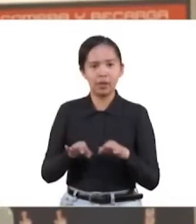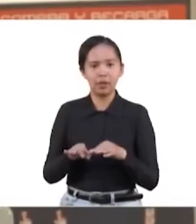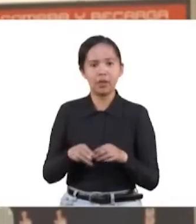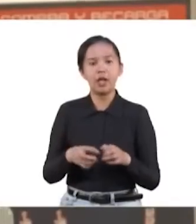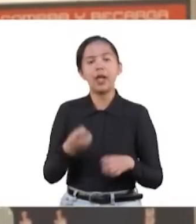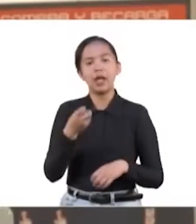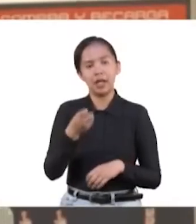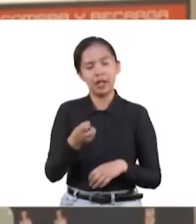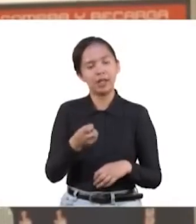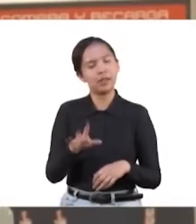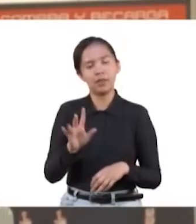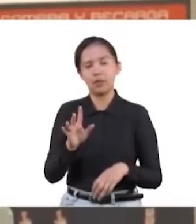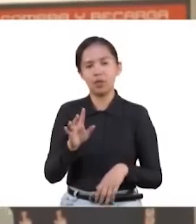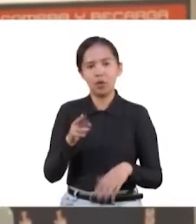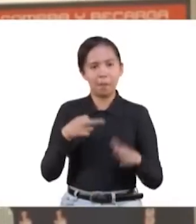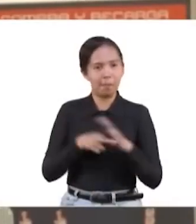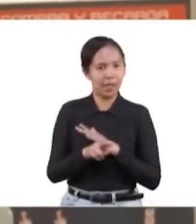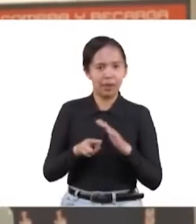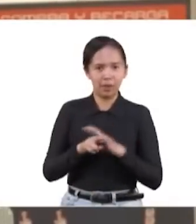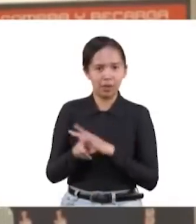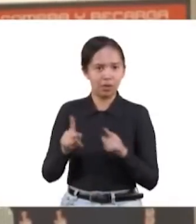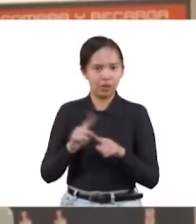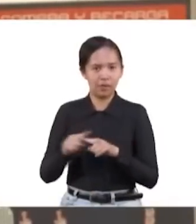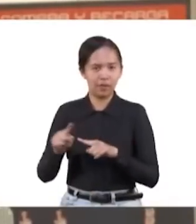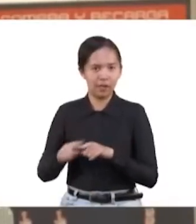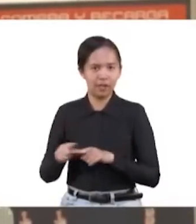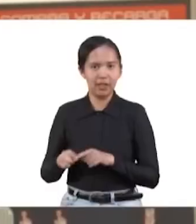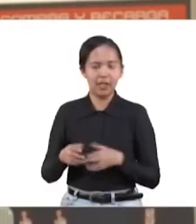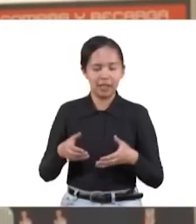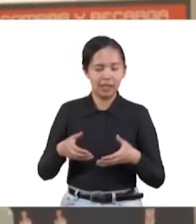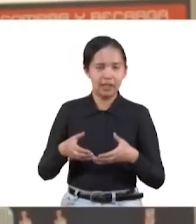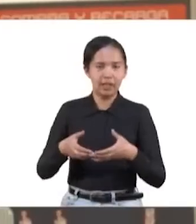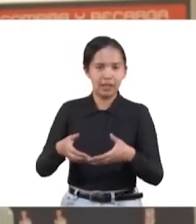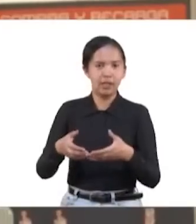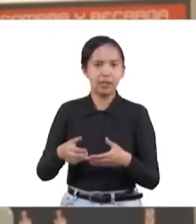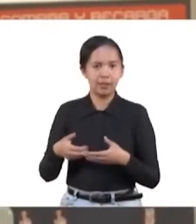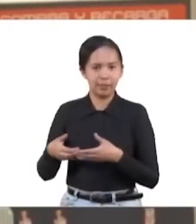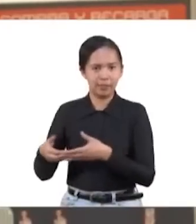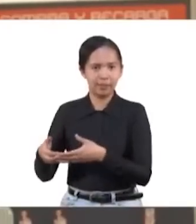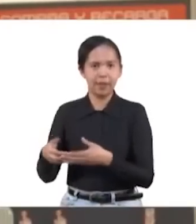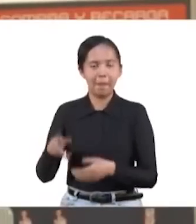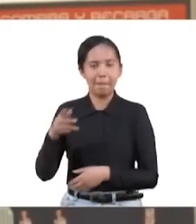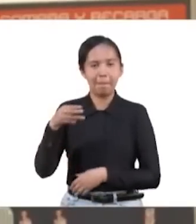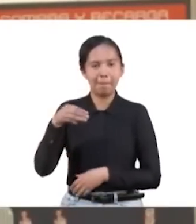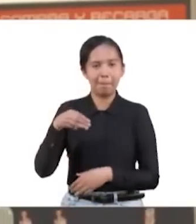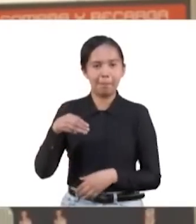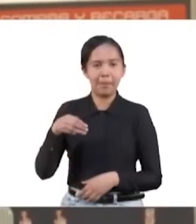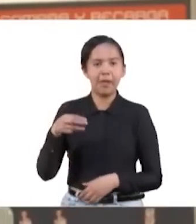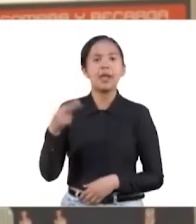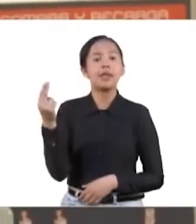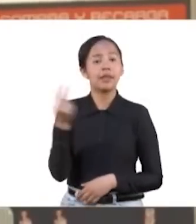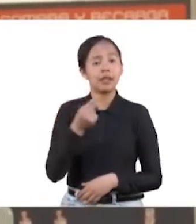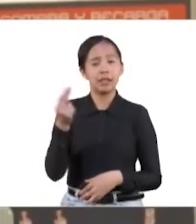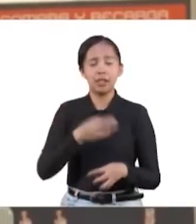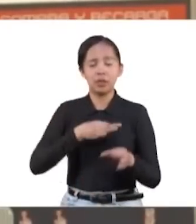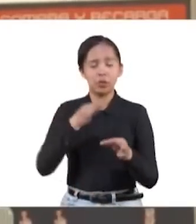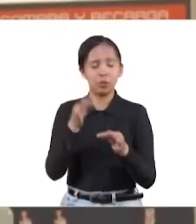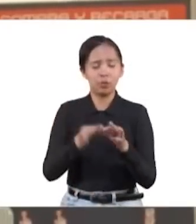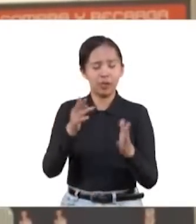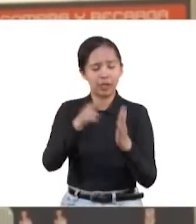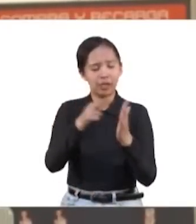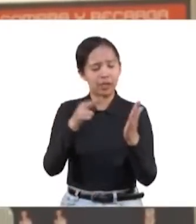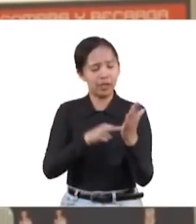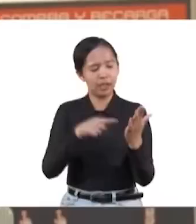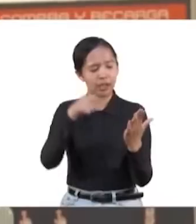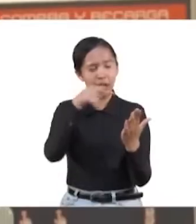todos los sistemas de metros o todos los sistemas ferroviarios del mundo. Se debe cumplir con procedimientos y